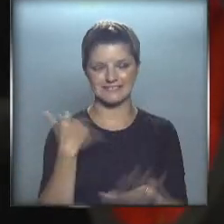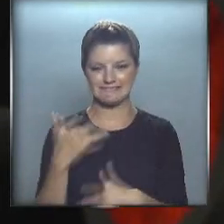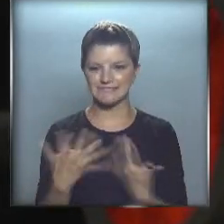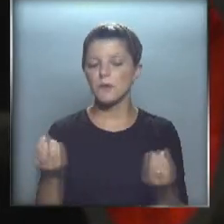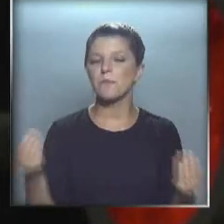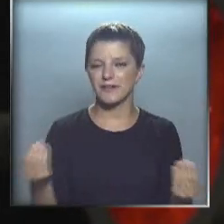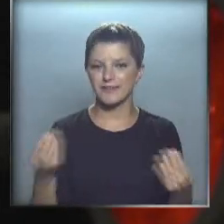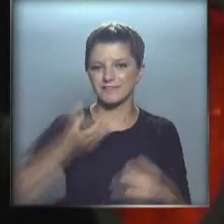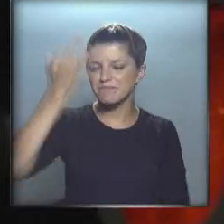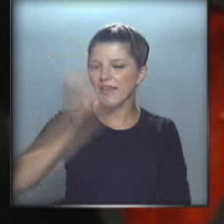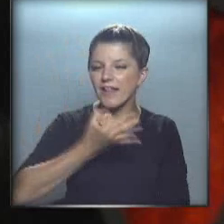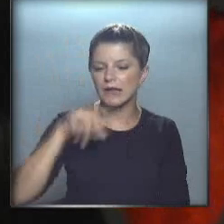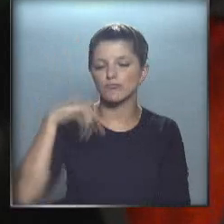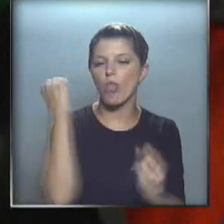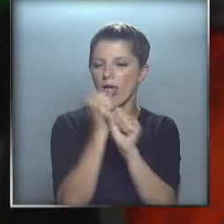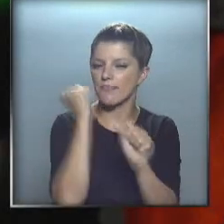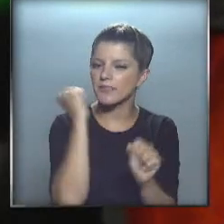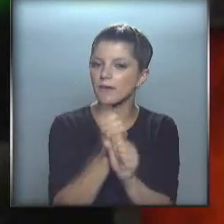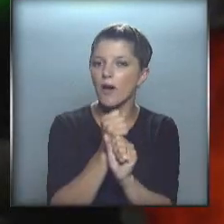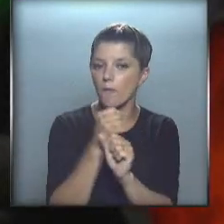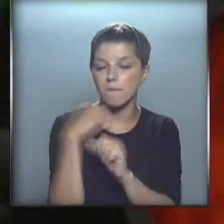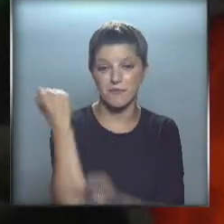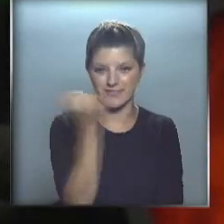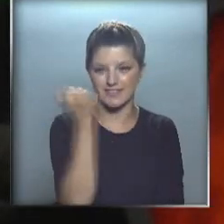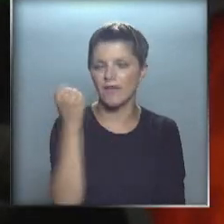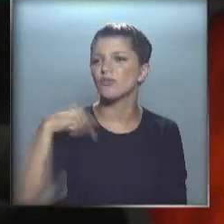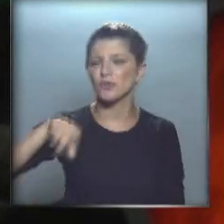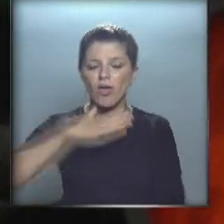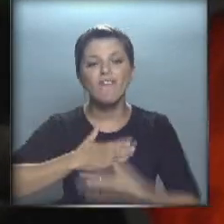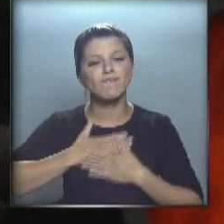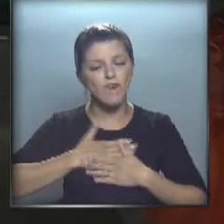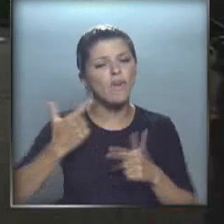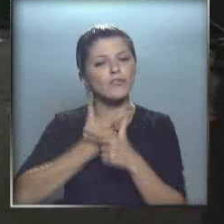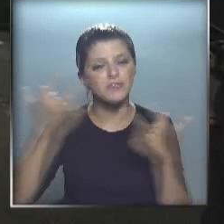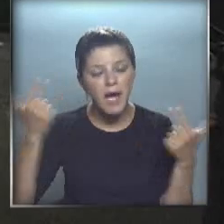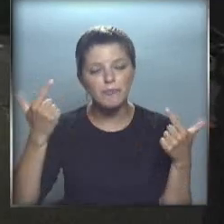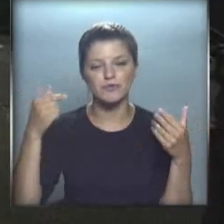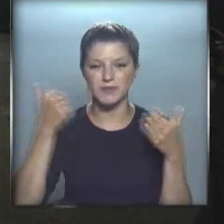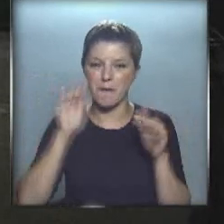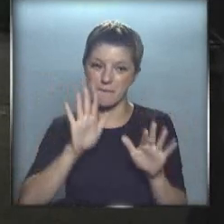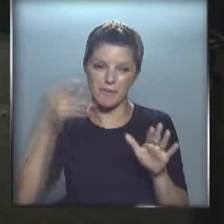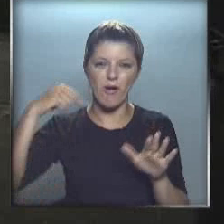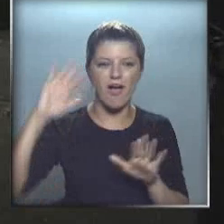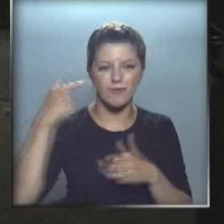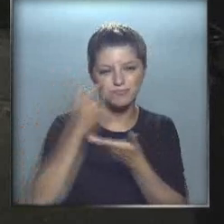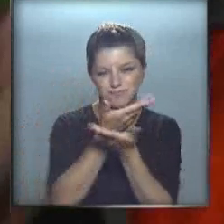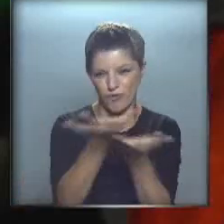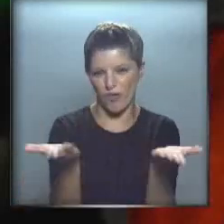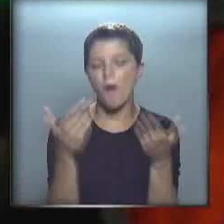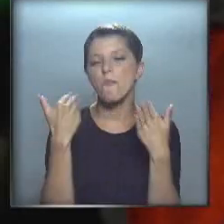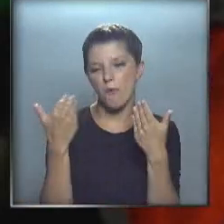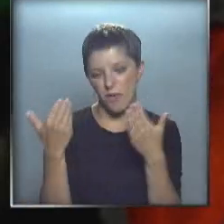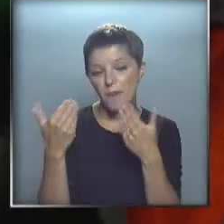es que hemos hecho un laburo increíble, la hemos pasado genial nosotros y esperamos que eso pueda traspasar la pantalla y